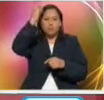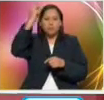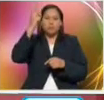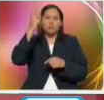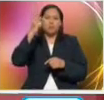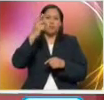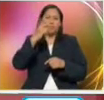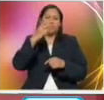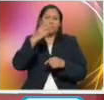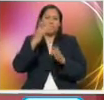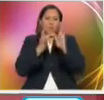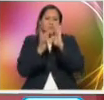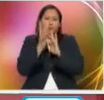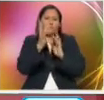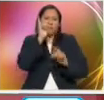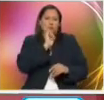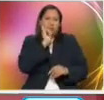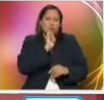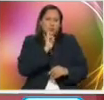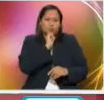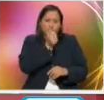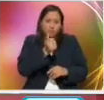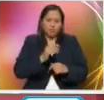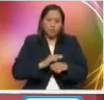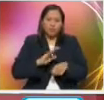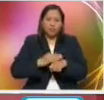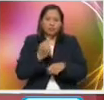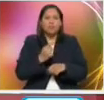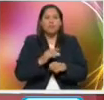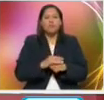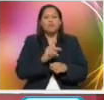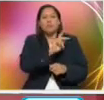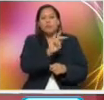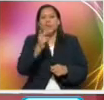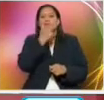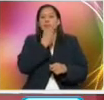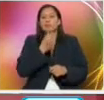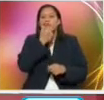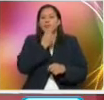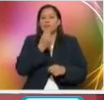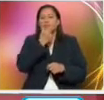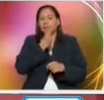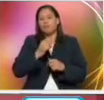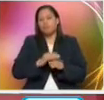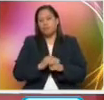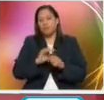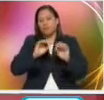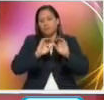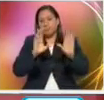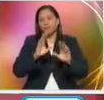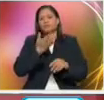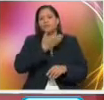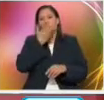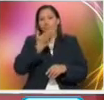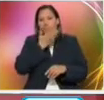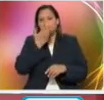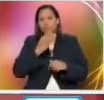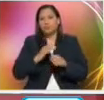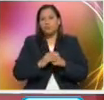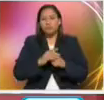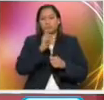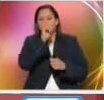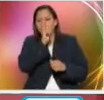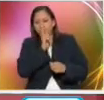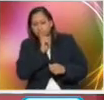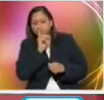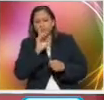niña, ¿no? Sí, parece Club de Toby, ¿verdad? Exactamente. Sí. Es decir, estamos hablando que definitivamente esta tradición, este